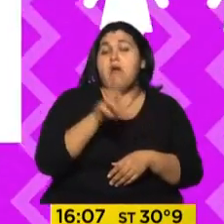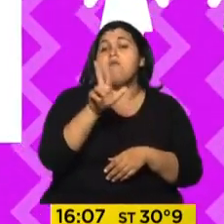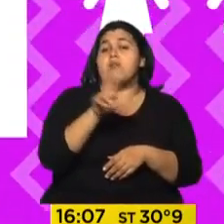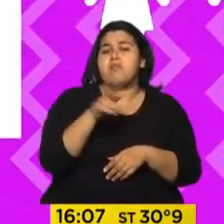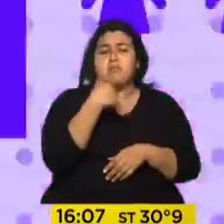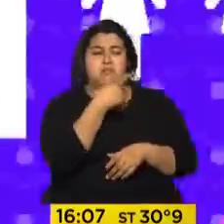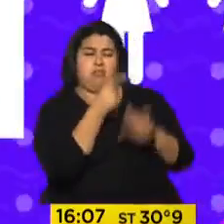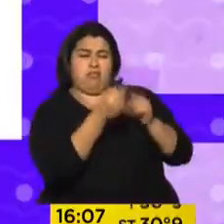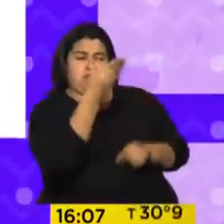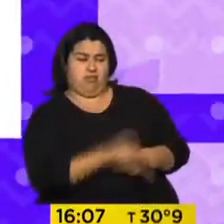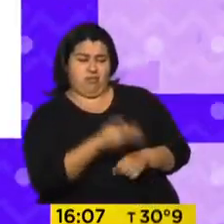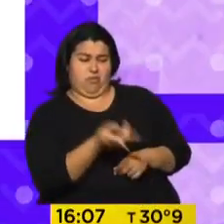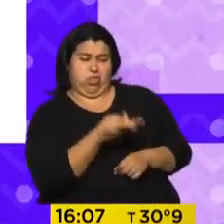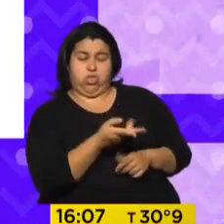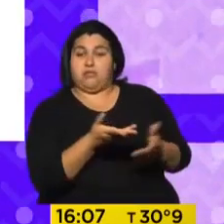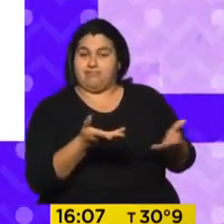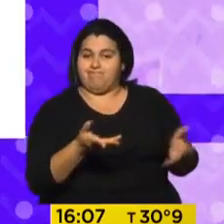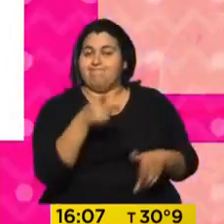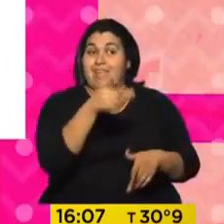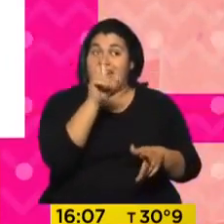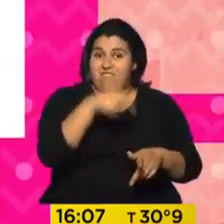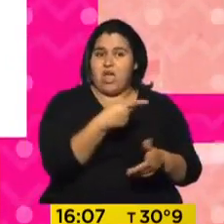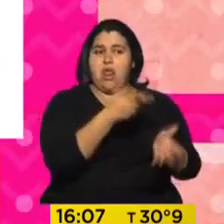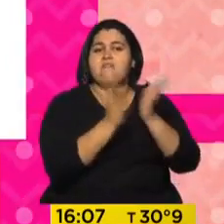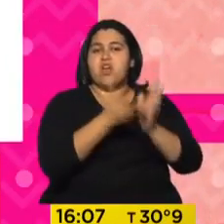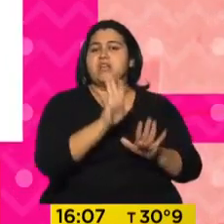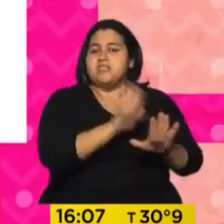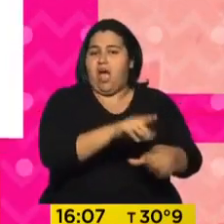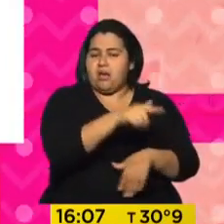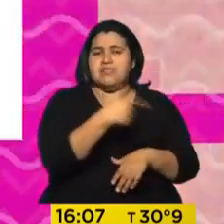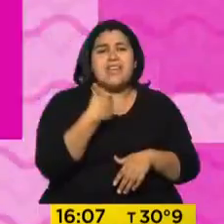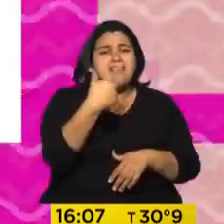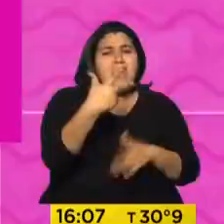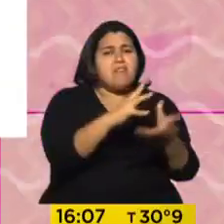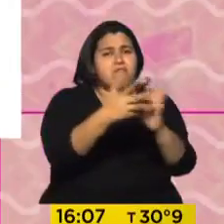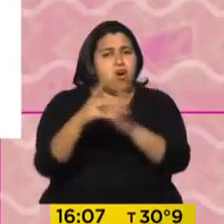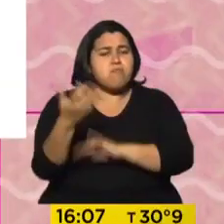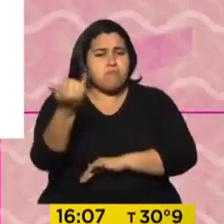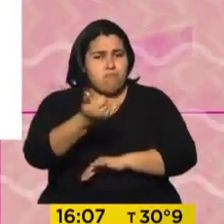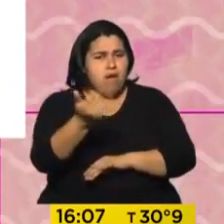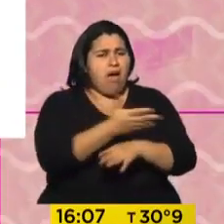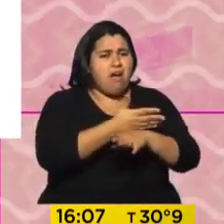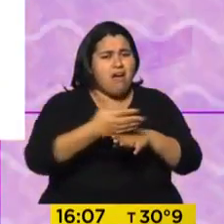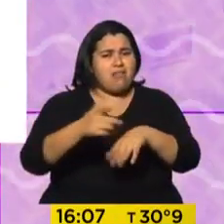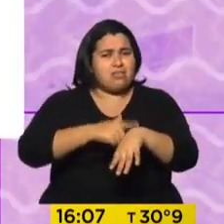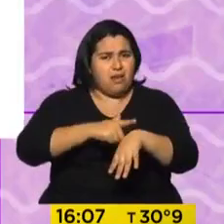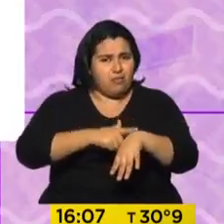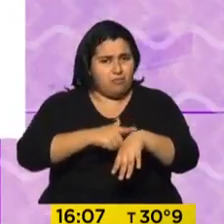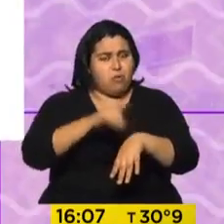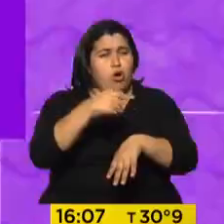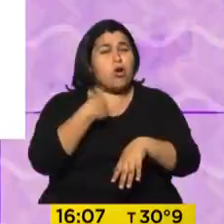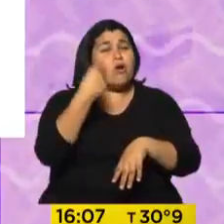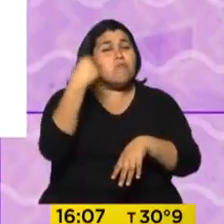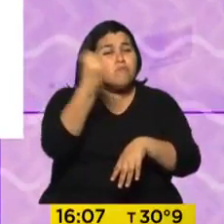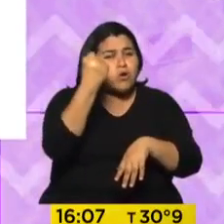su apariencia. El ciclo de la violencia tiene tres etapas que se reiteran a lo largo del tiempo. La primera se